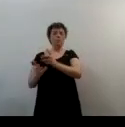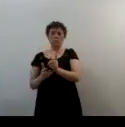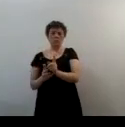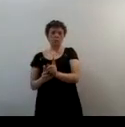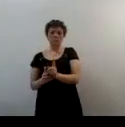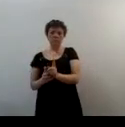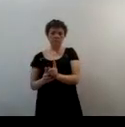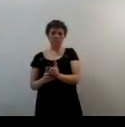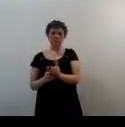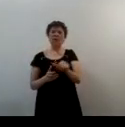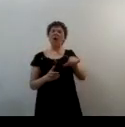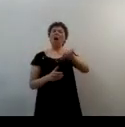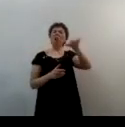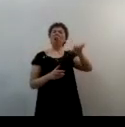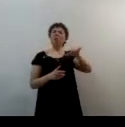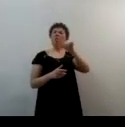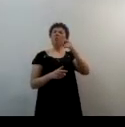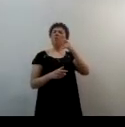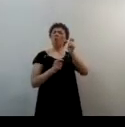de sencillo.